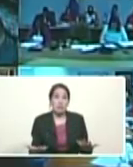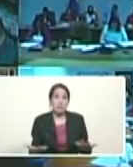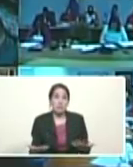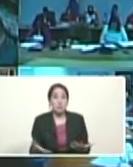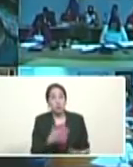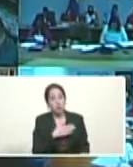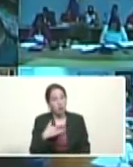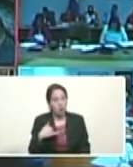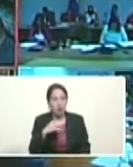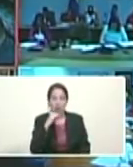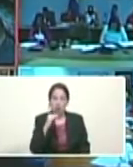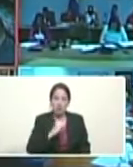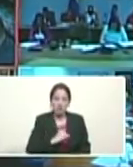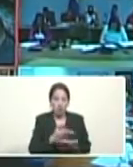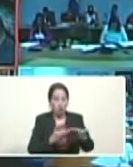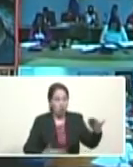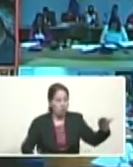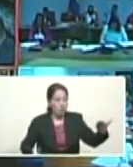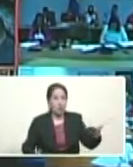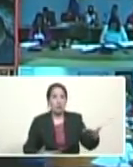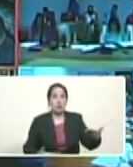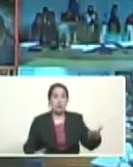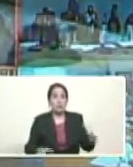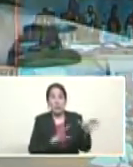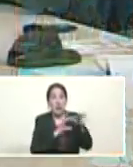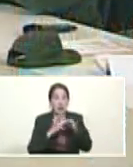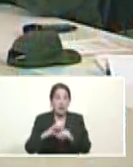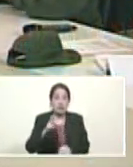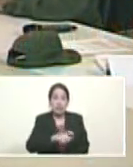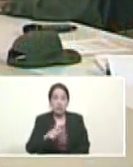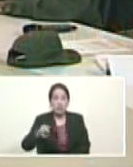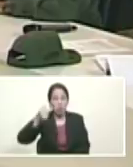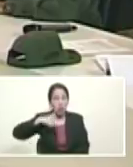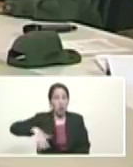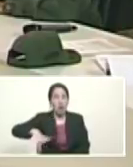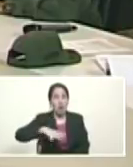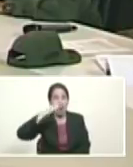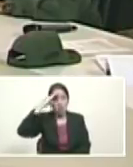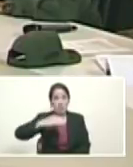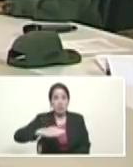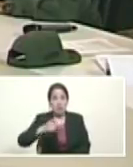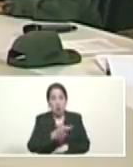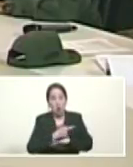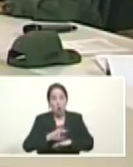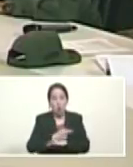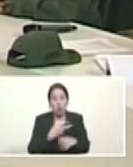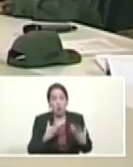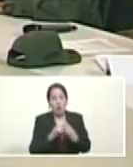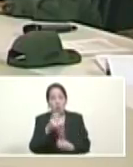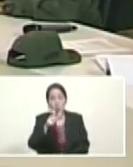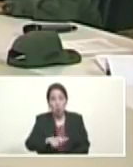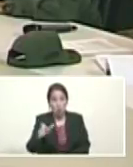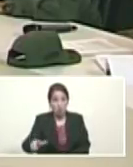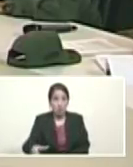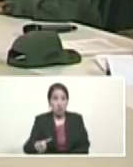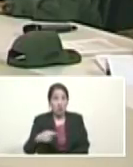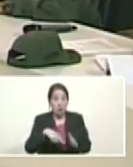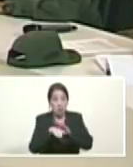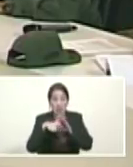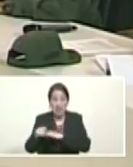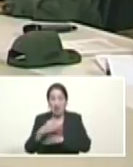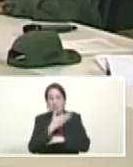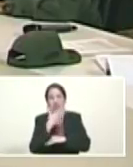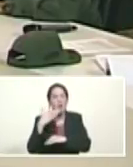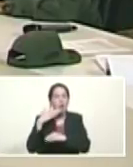y quiero hacer una alianza cívico-militar con los gobernadores para entrar a mejorar ya